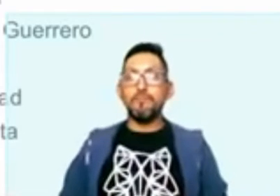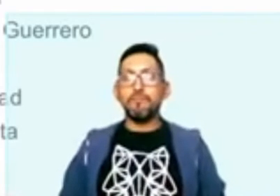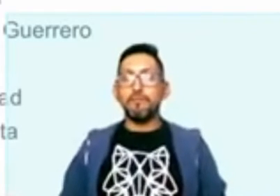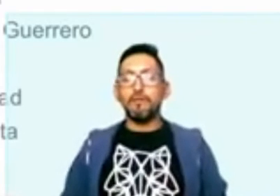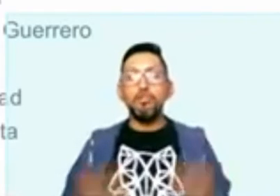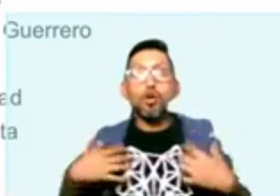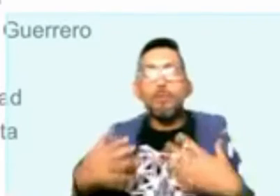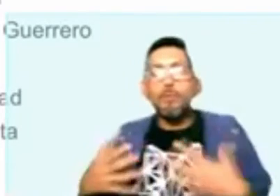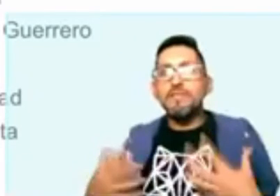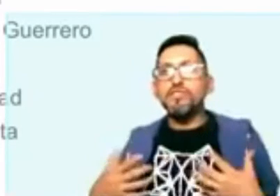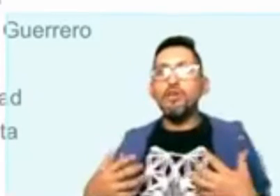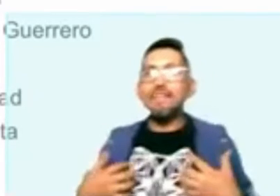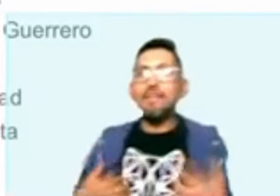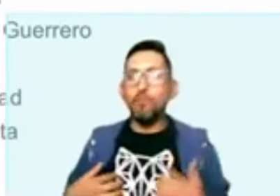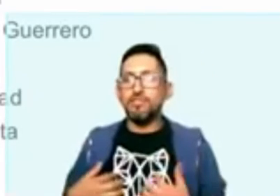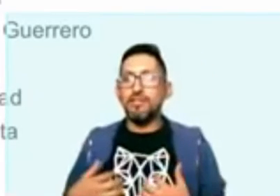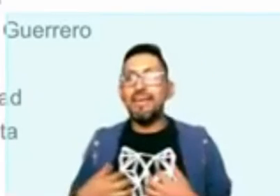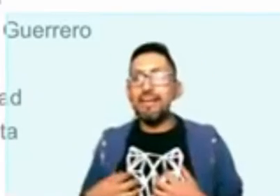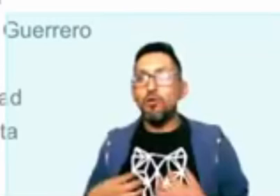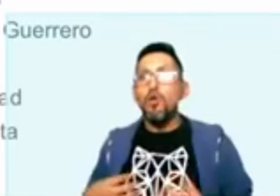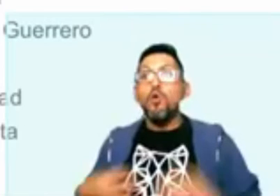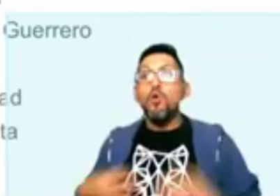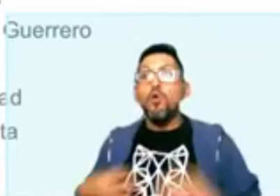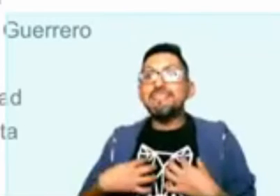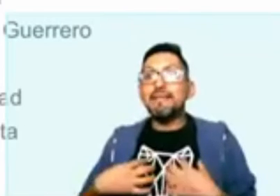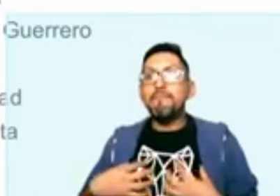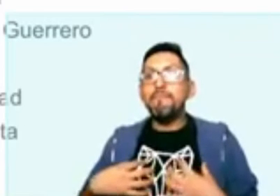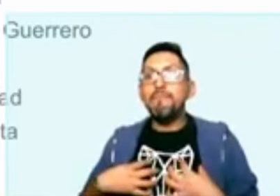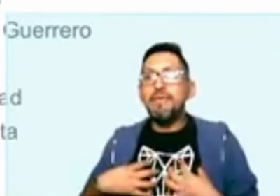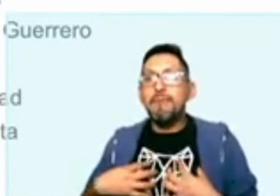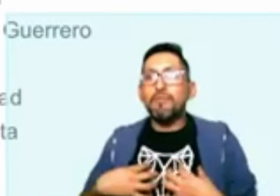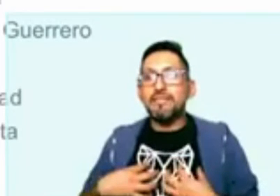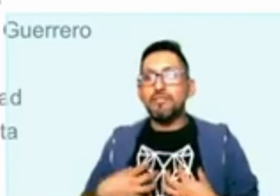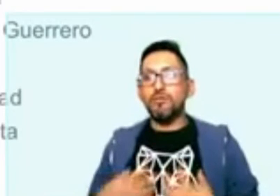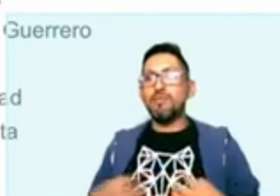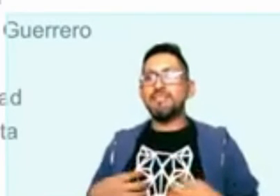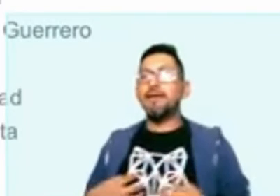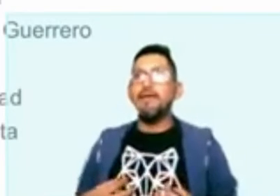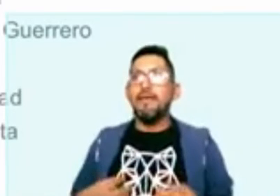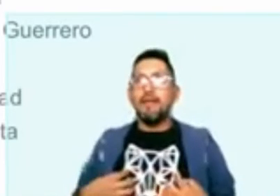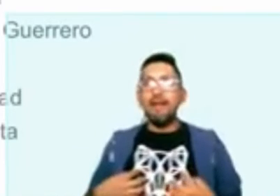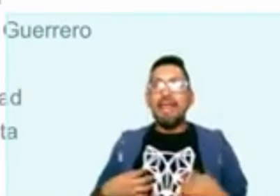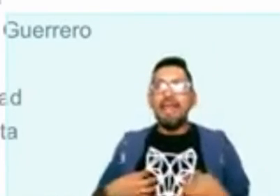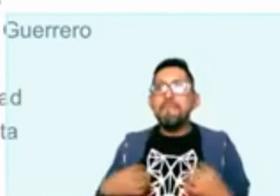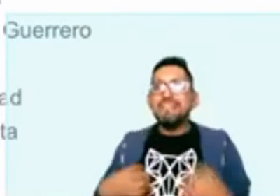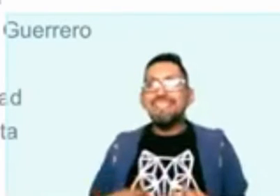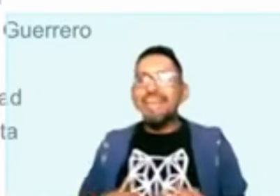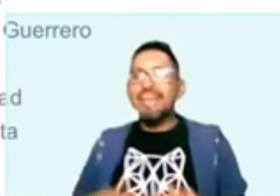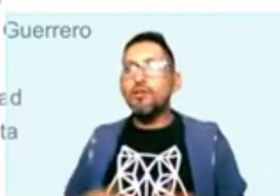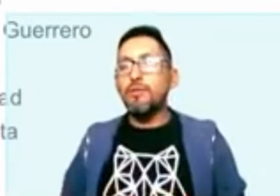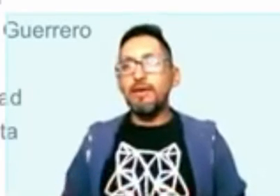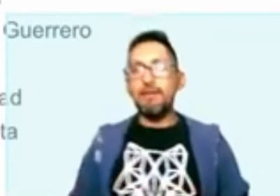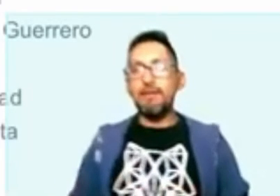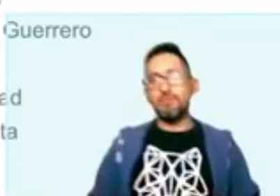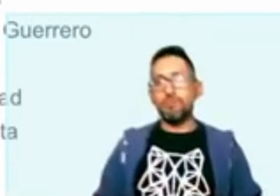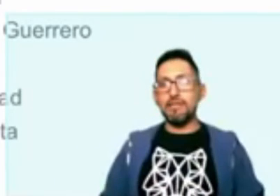reciclar? Yo, como profesional de la educación en Guerrero, ¿cuál va a ser mi aportación? ¿Cuál va a ser el mensaje que yo